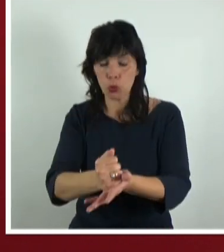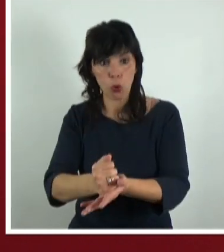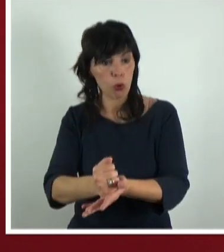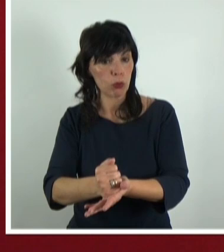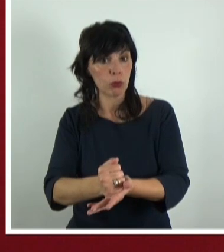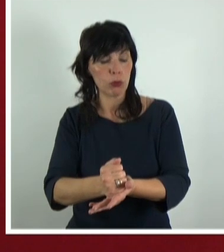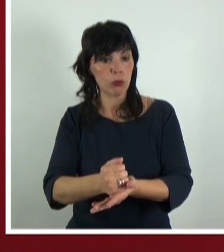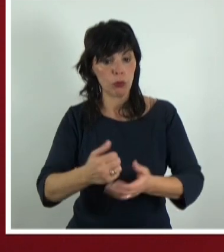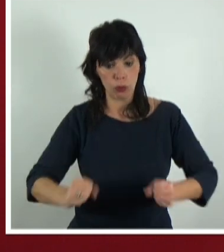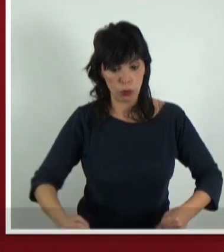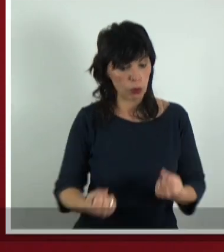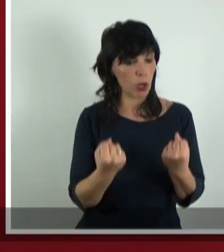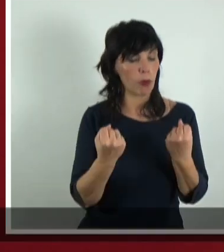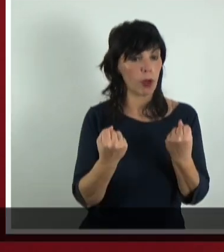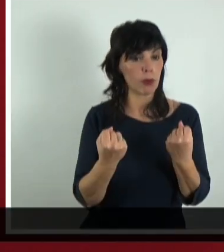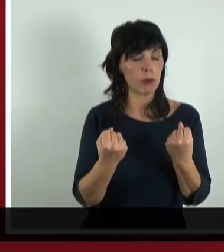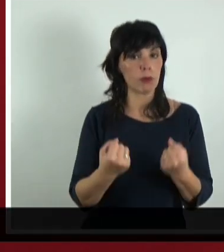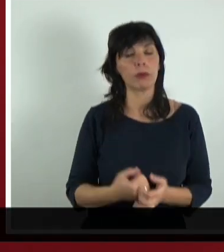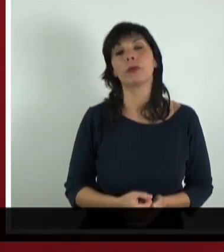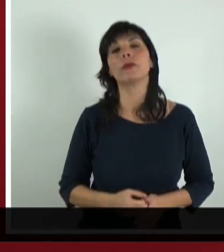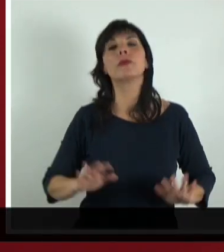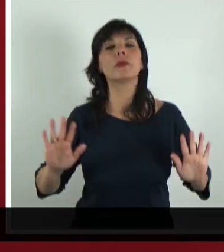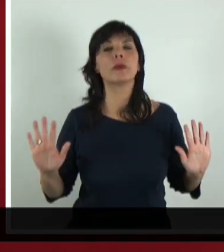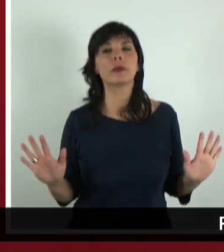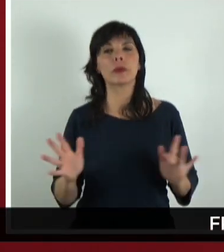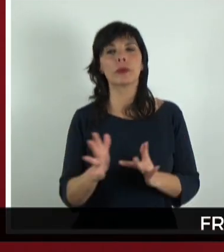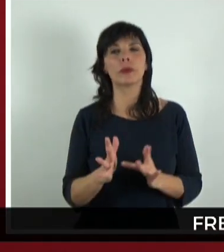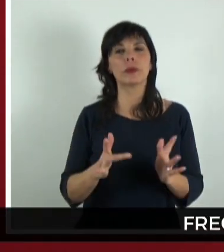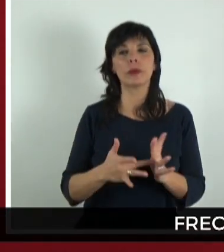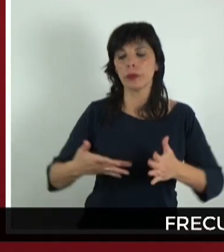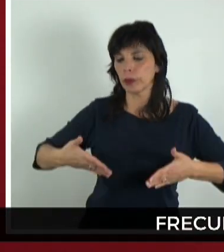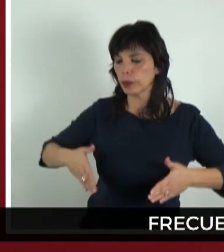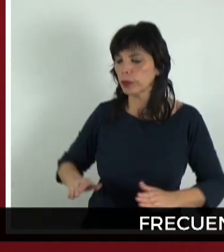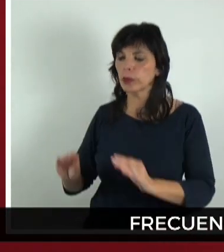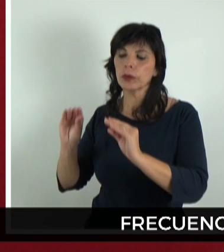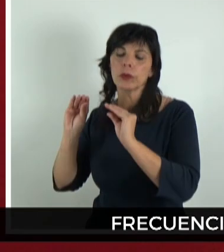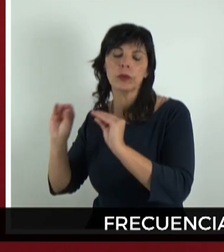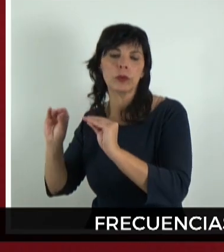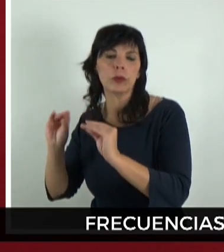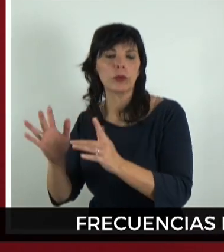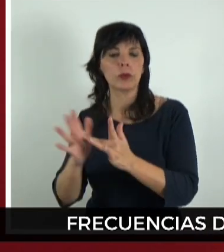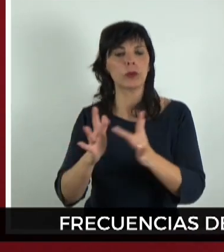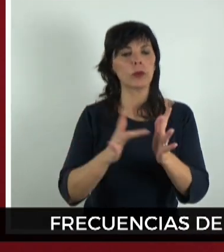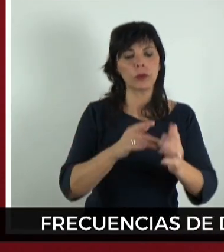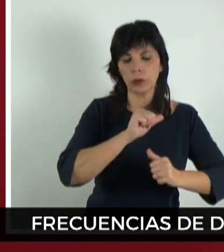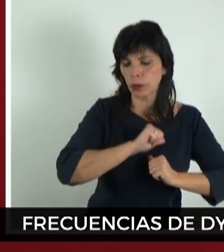Por eso su Hijo, el Mesías, el Rey de los